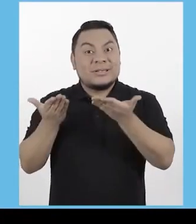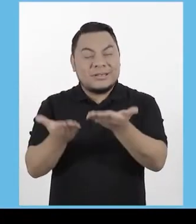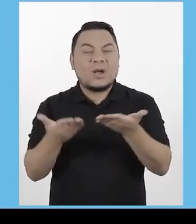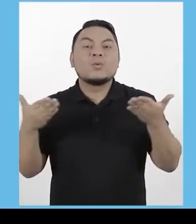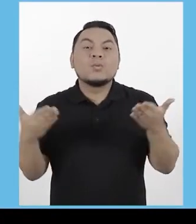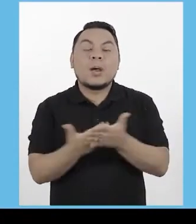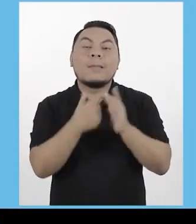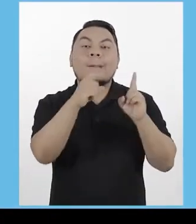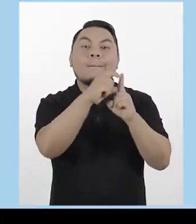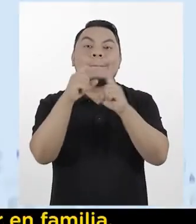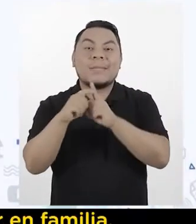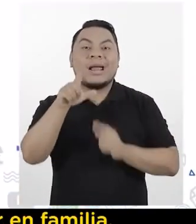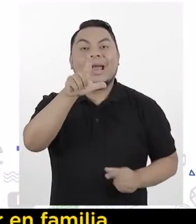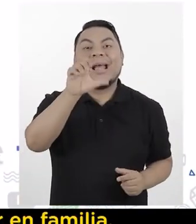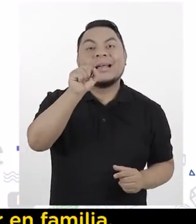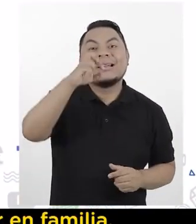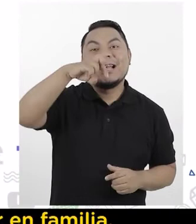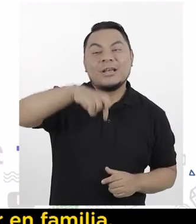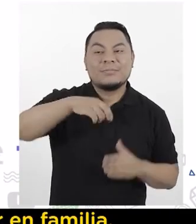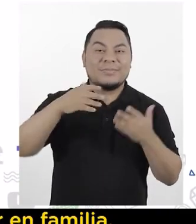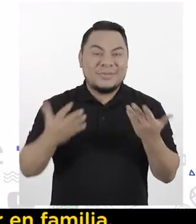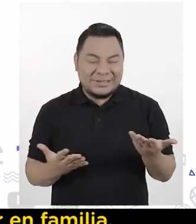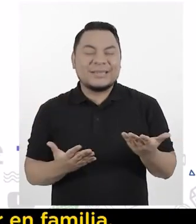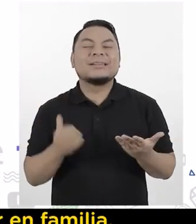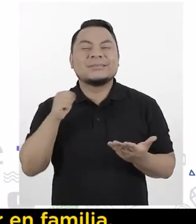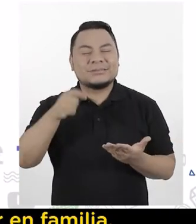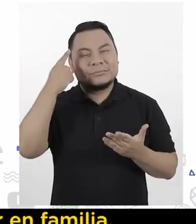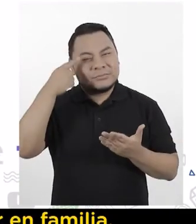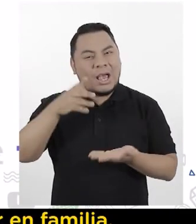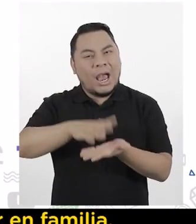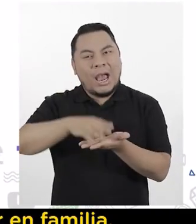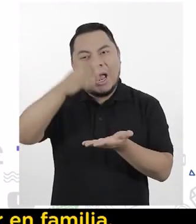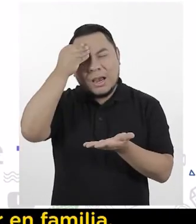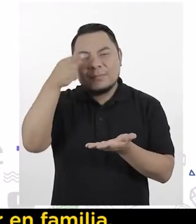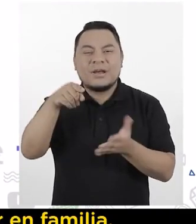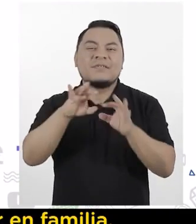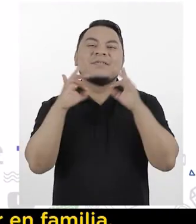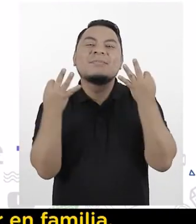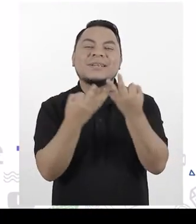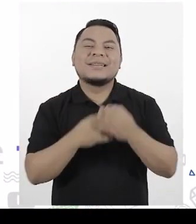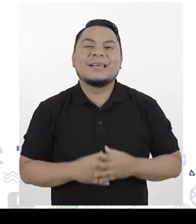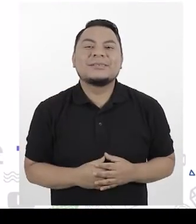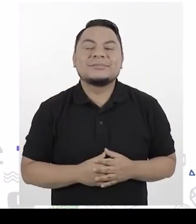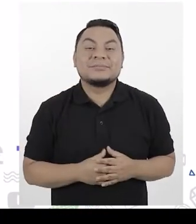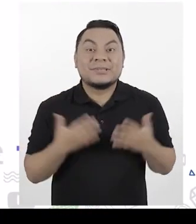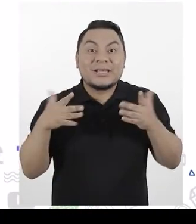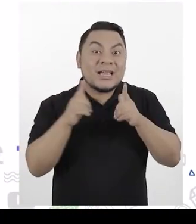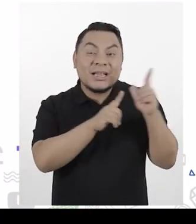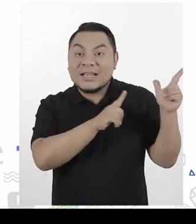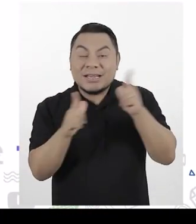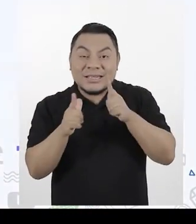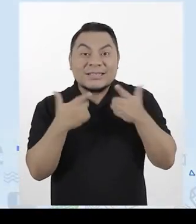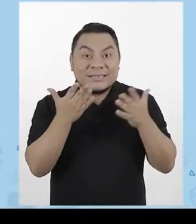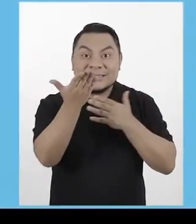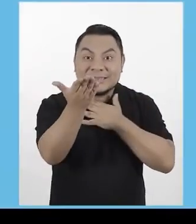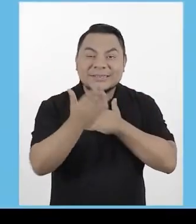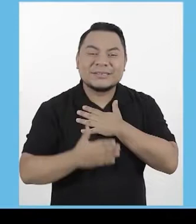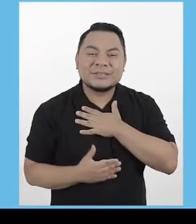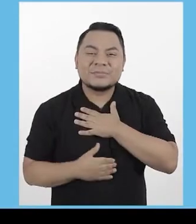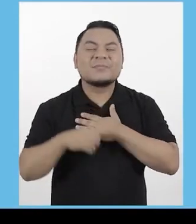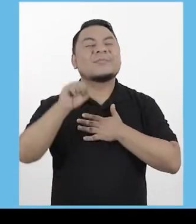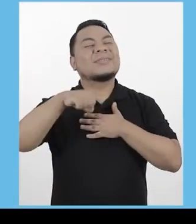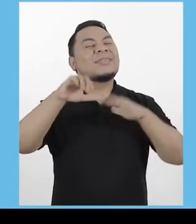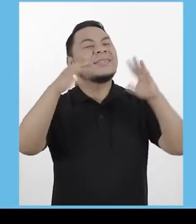trae nuevas palabras en lengua de señas peruana para aprender en familia. ¿Están listas y listos?